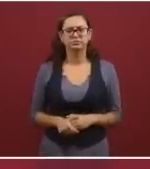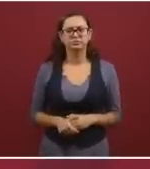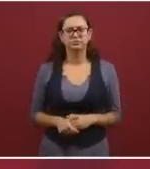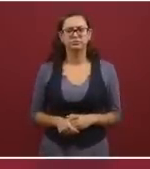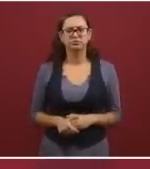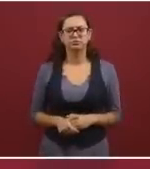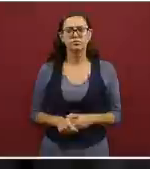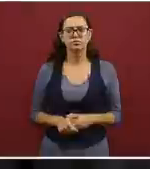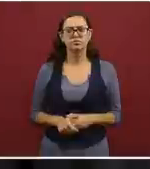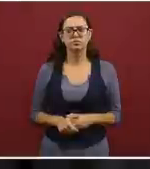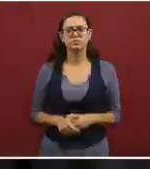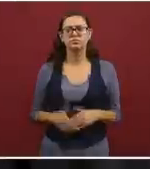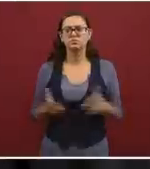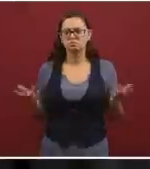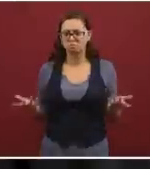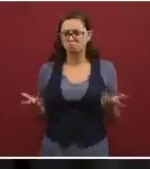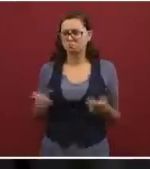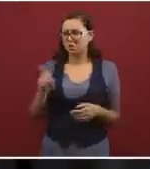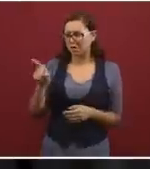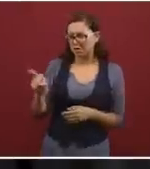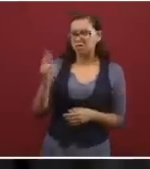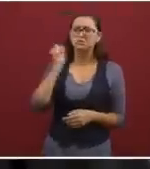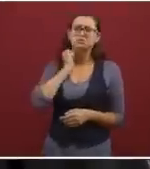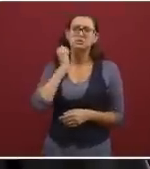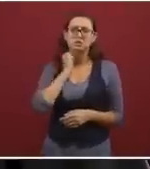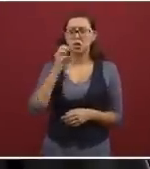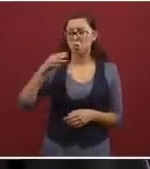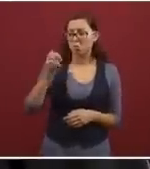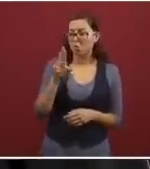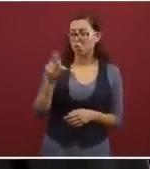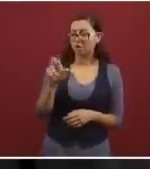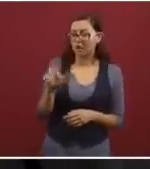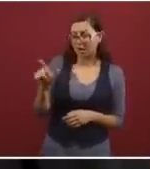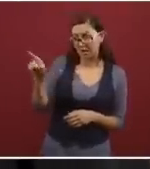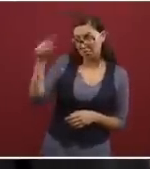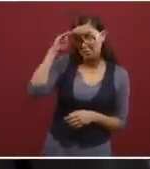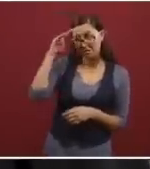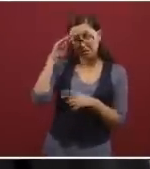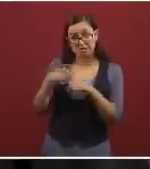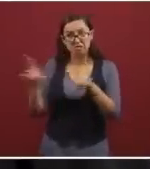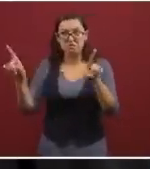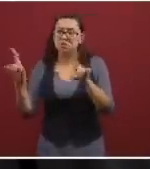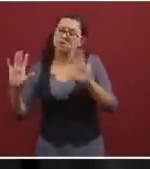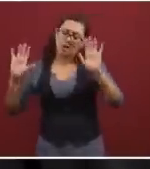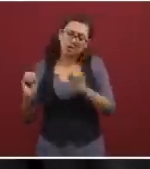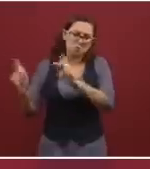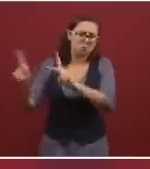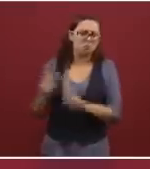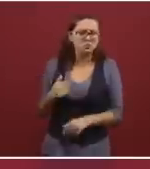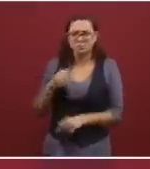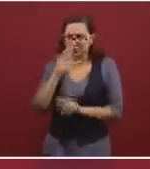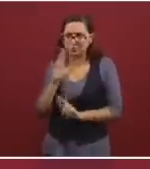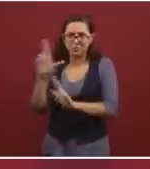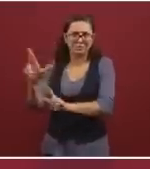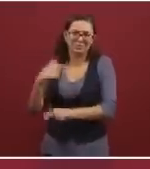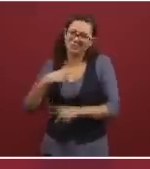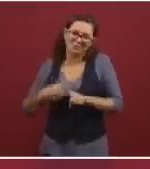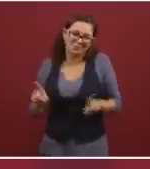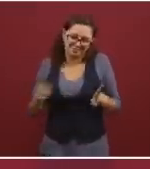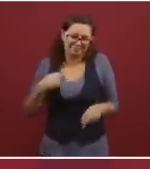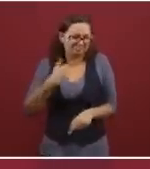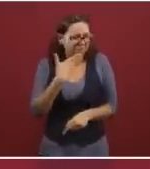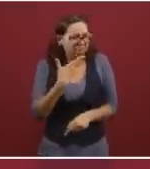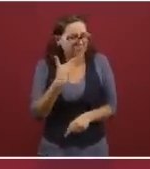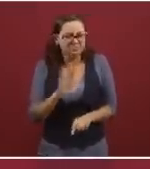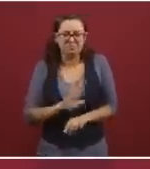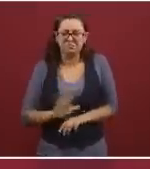respeto la opinión también del senador Monreal, pero no la comparto. O sea, yo no